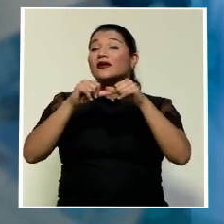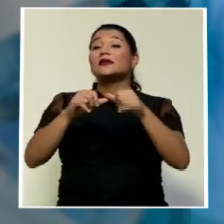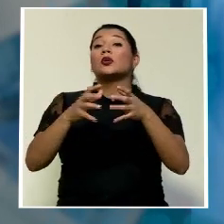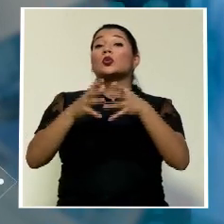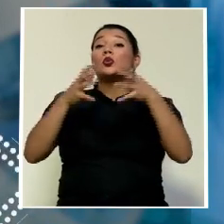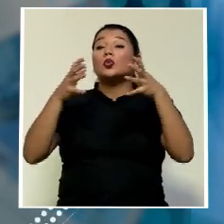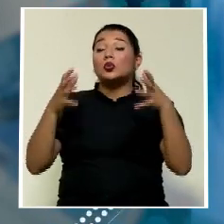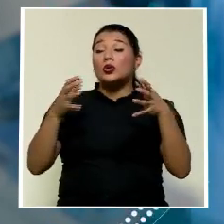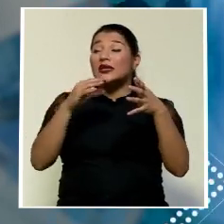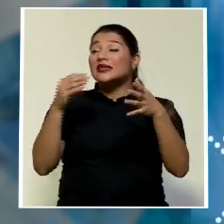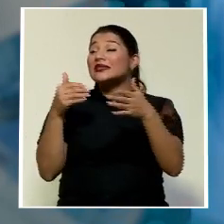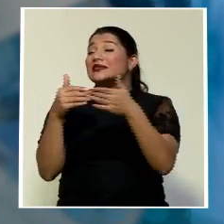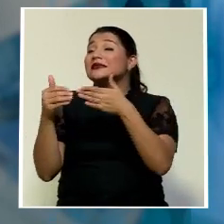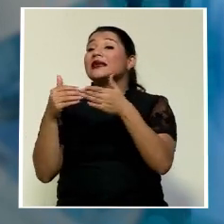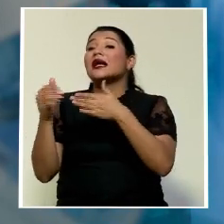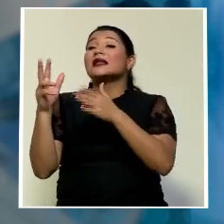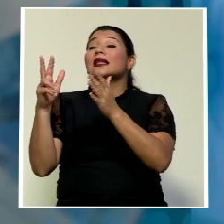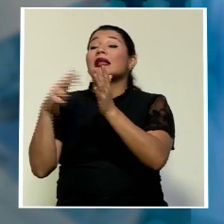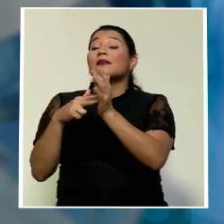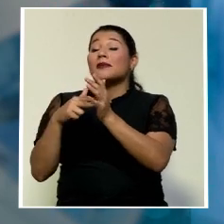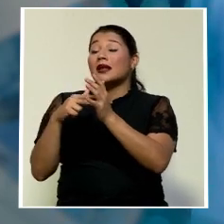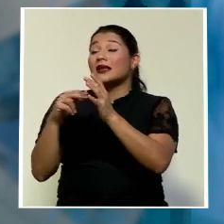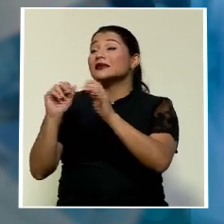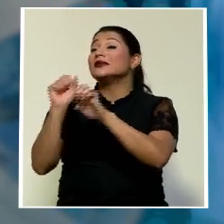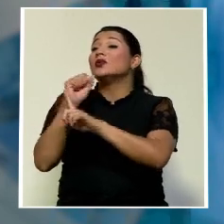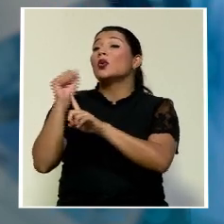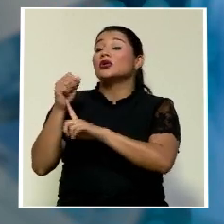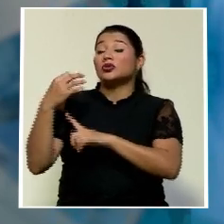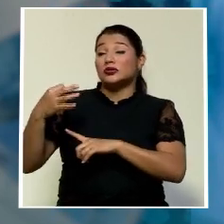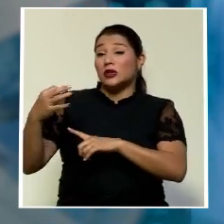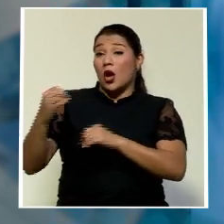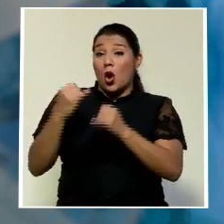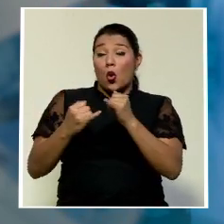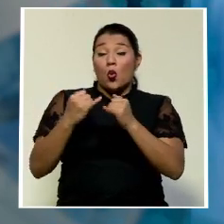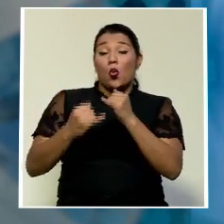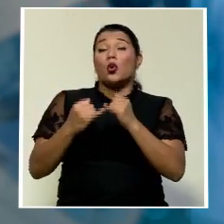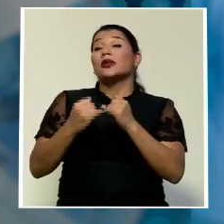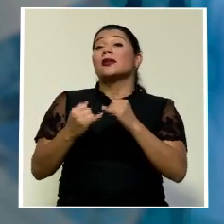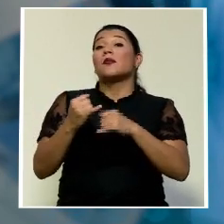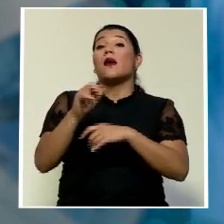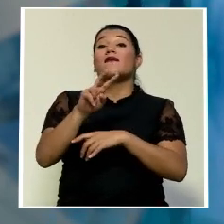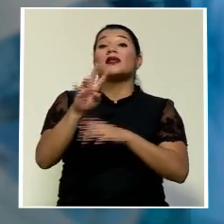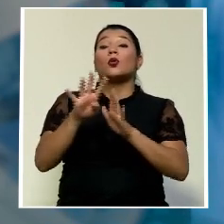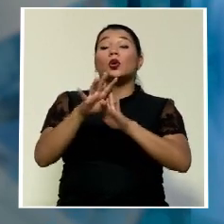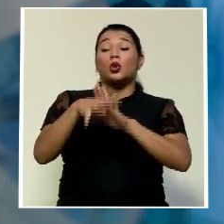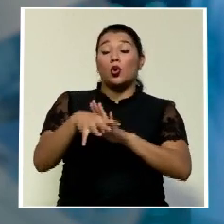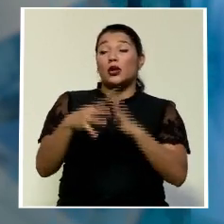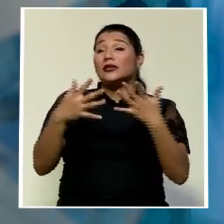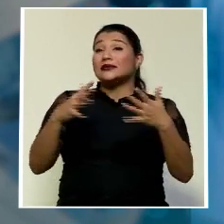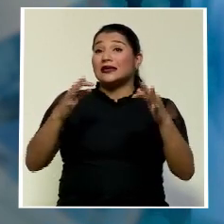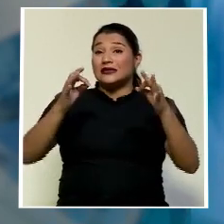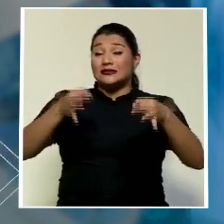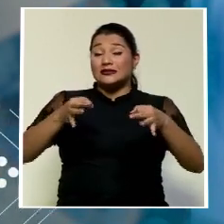y cercana a los 3.000 casos diarios. En las últimas 24 horas se confirmaron